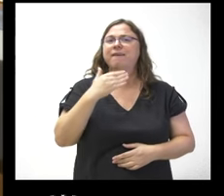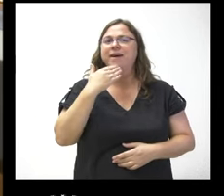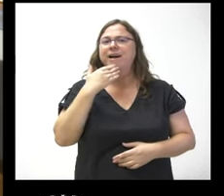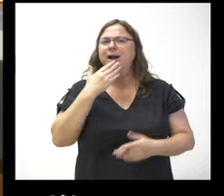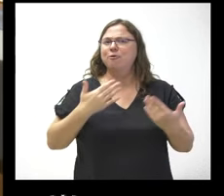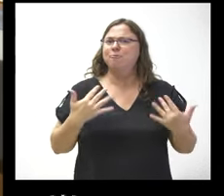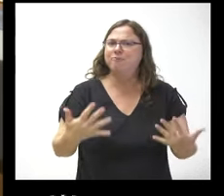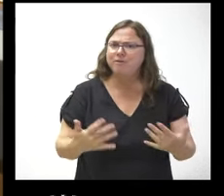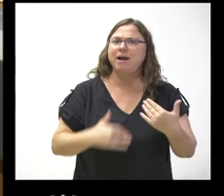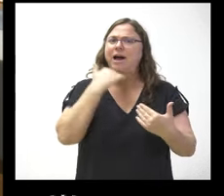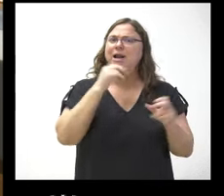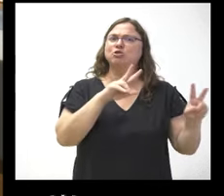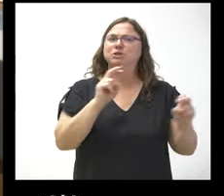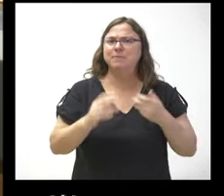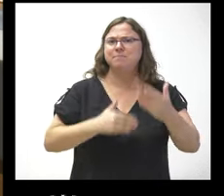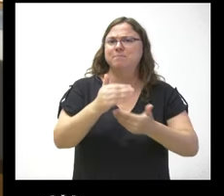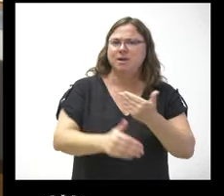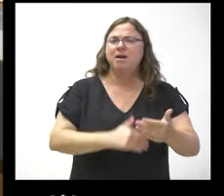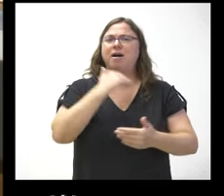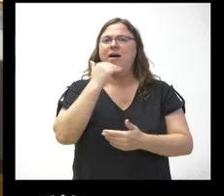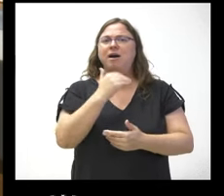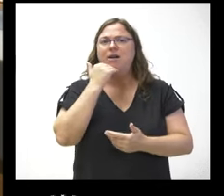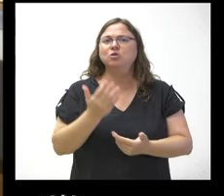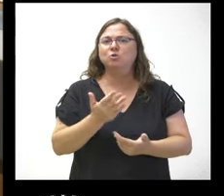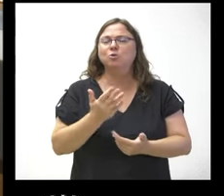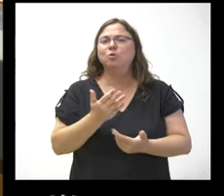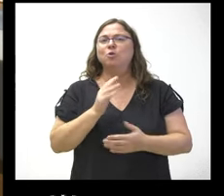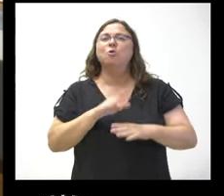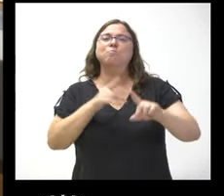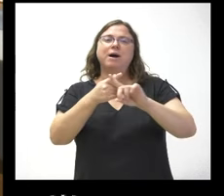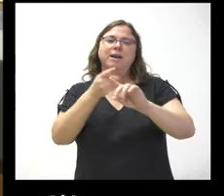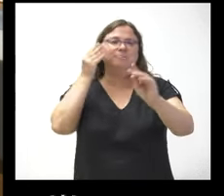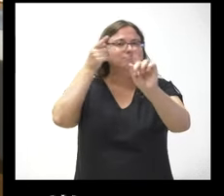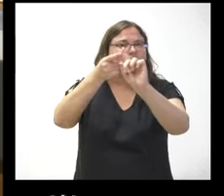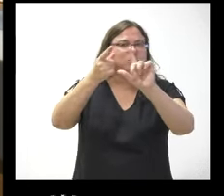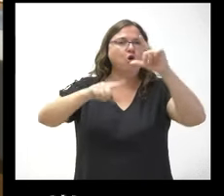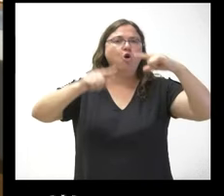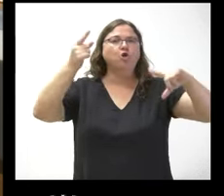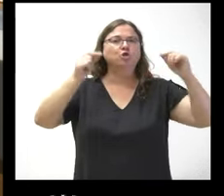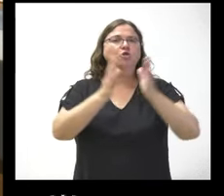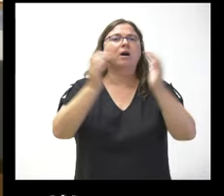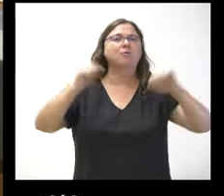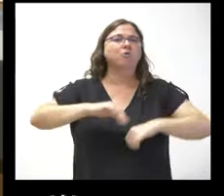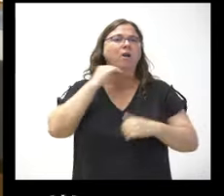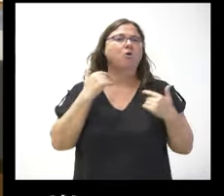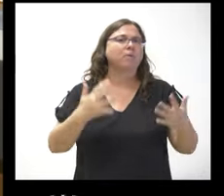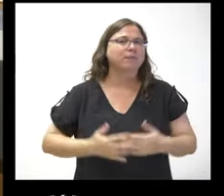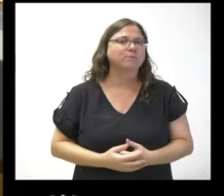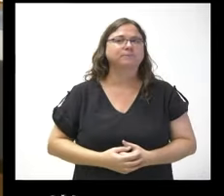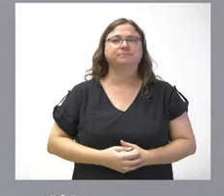acelerador en alguna cuestión o que incidan más de cara al otoño en aprobar algo con más